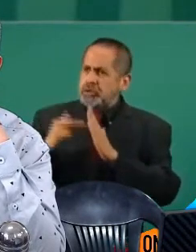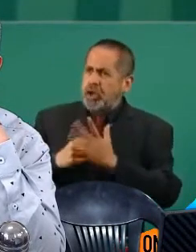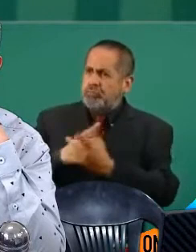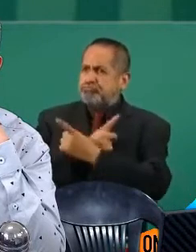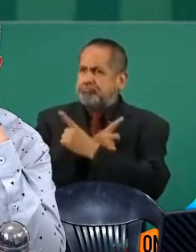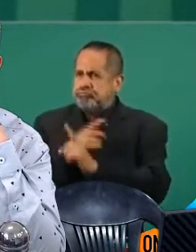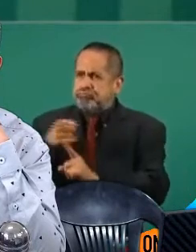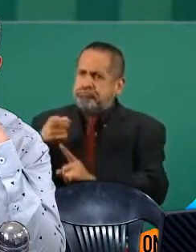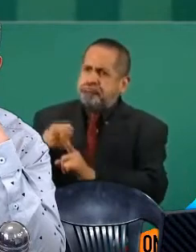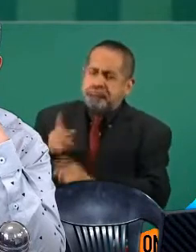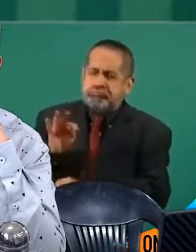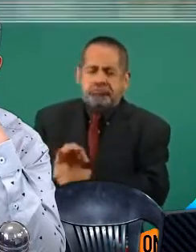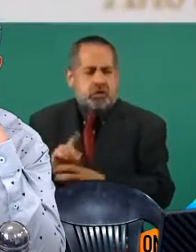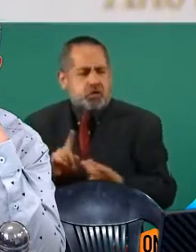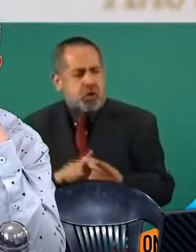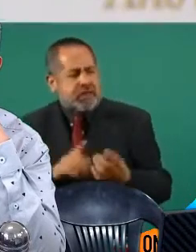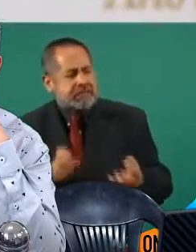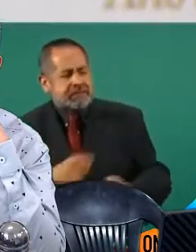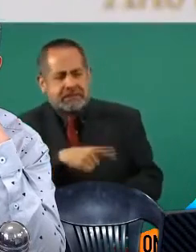¿Dónde está